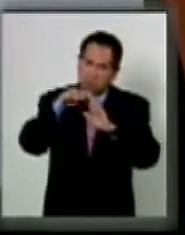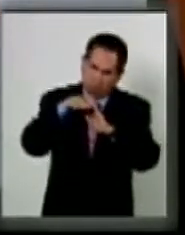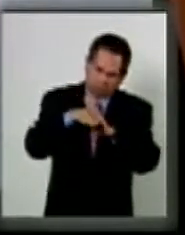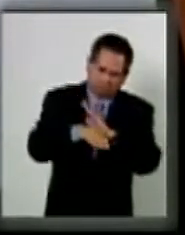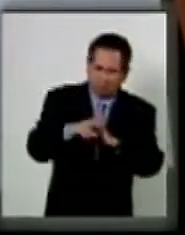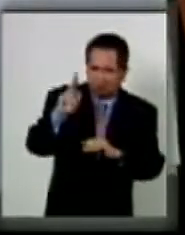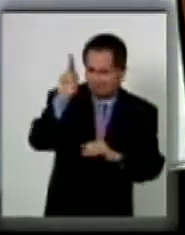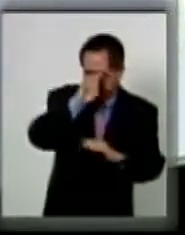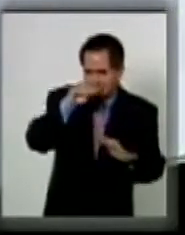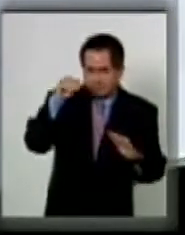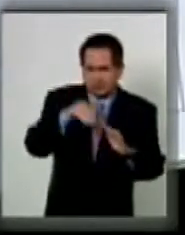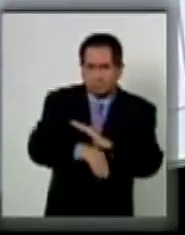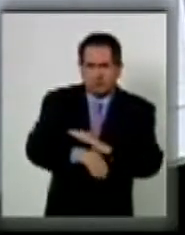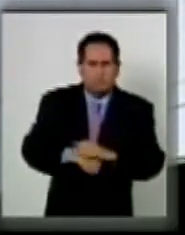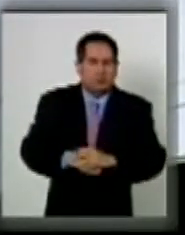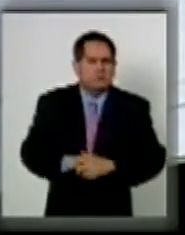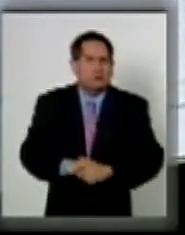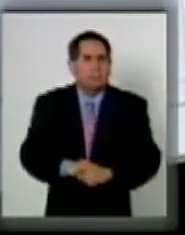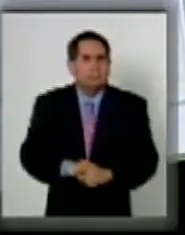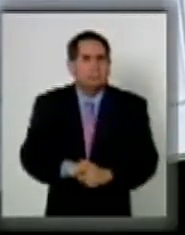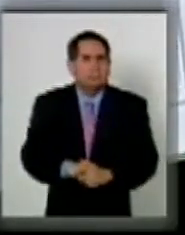llegó, hasta abajo.